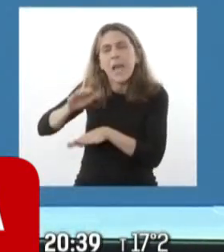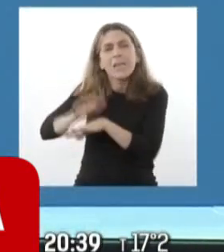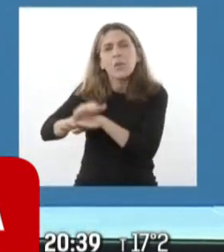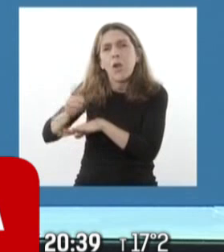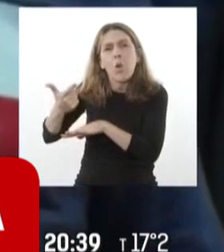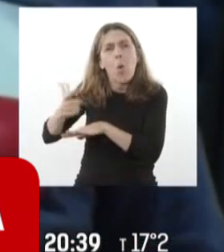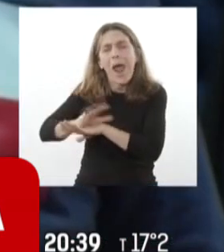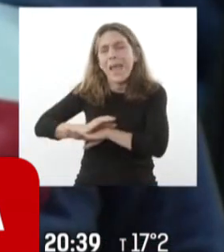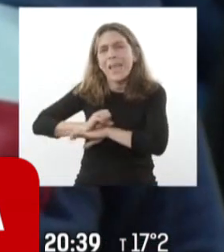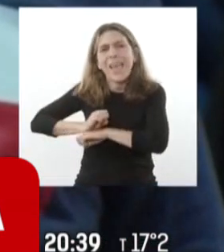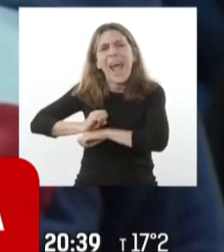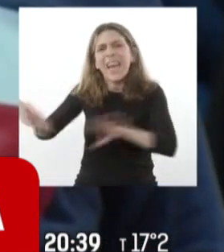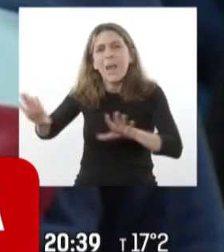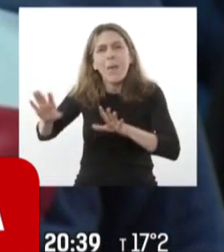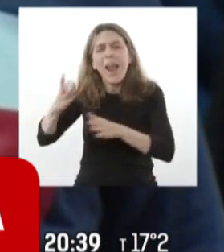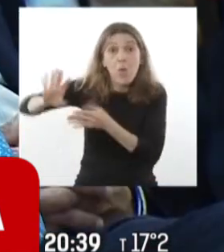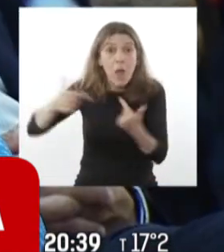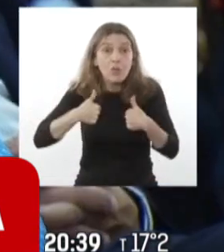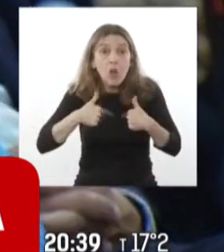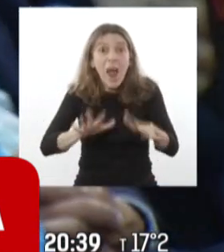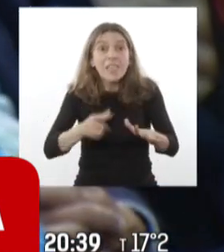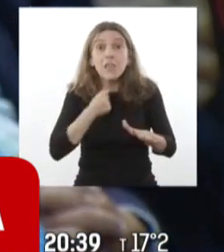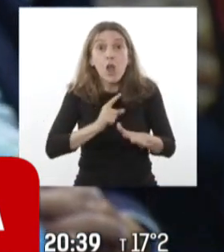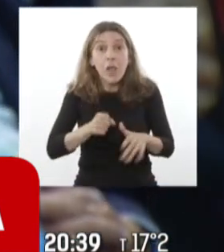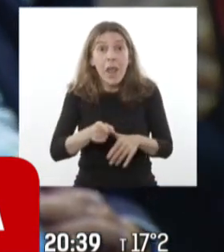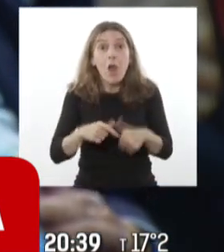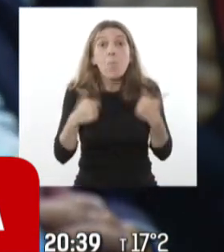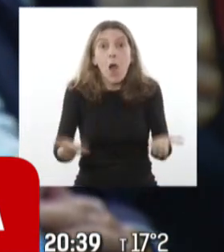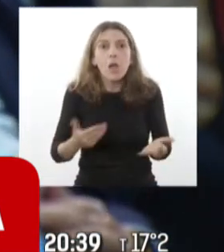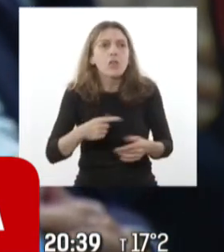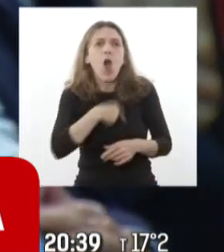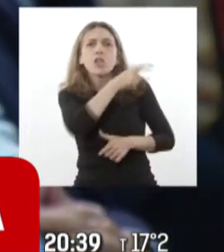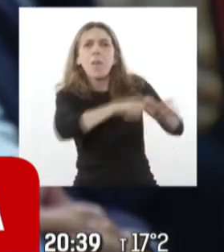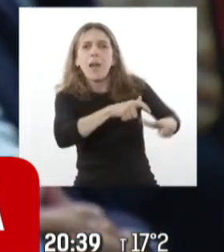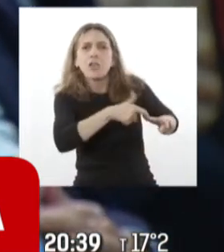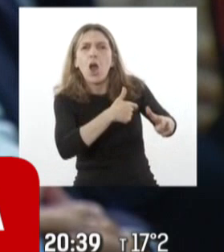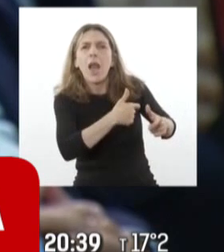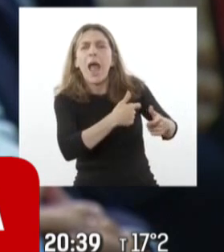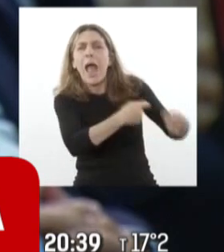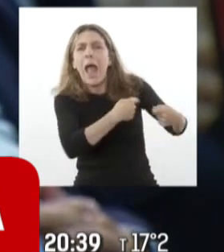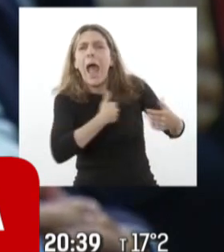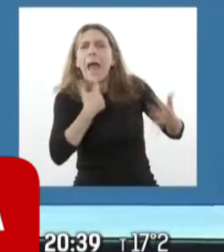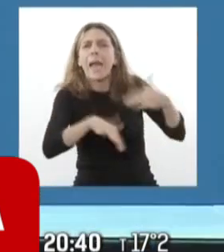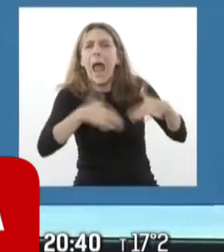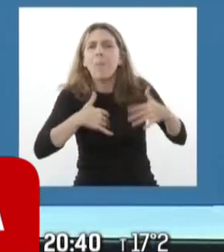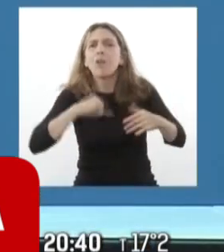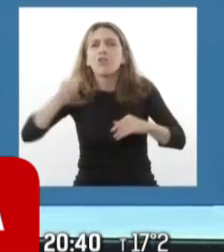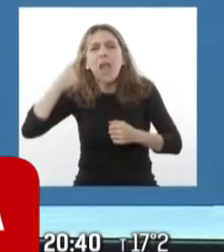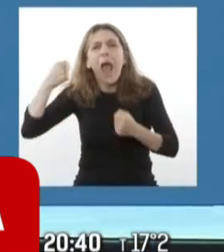decisión y los costos sociales. Y por eso cuando otros me apuran a renegociar con el